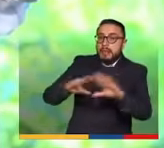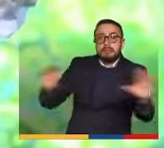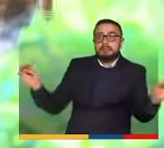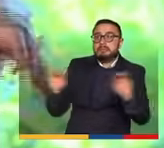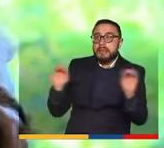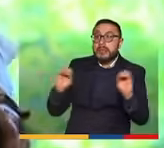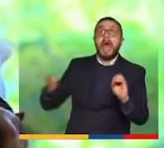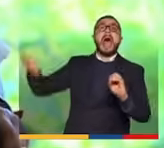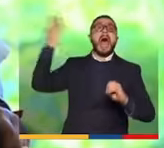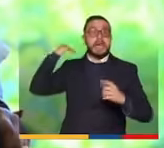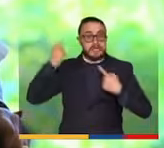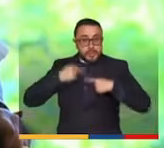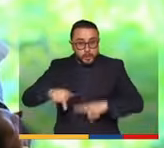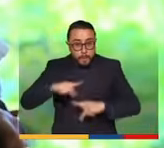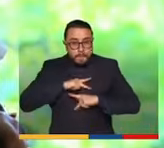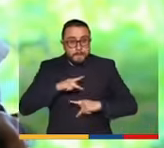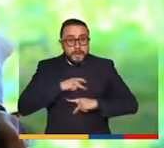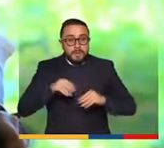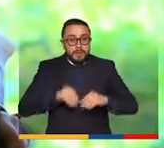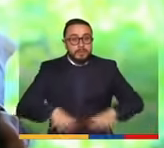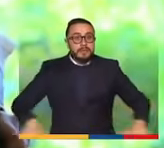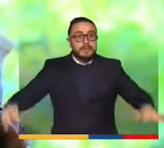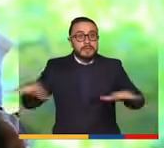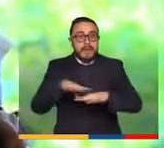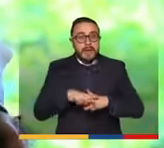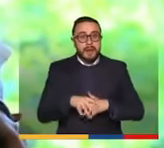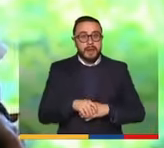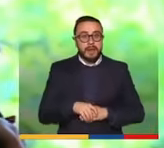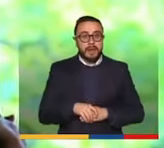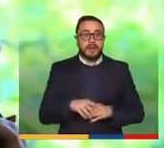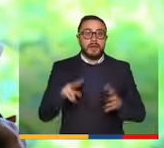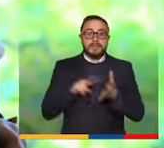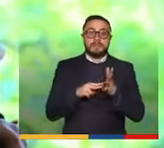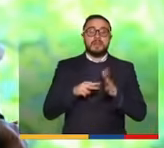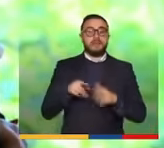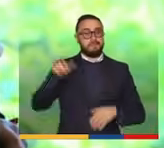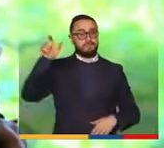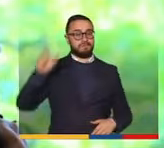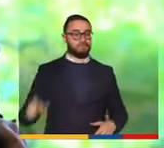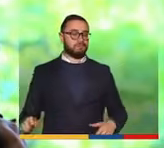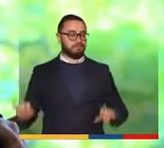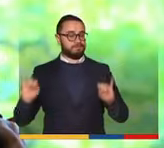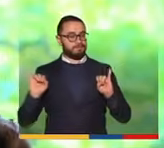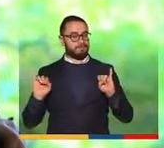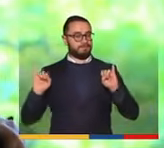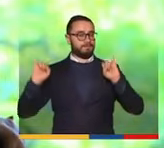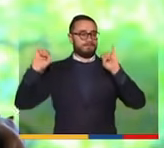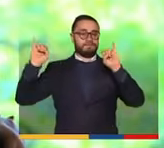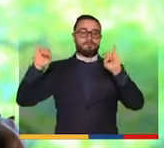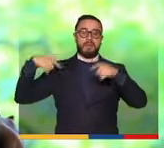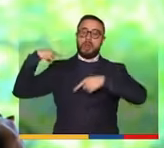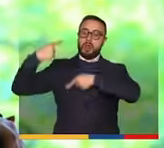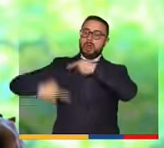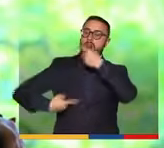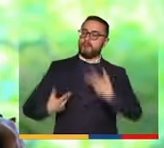la tierra, un digno heredero de la oligarquía colombiana escribió esos libros,